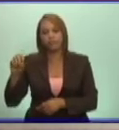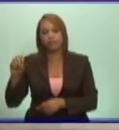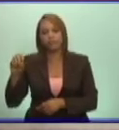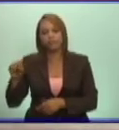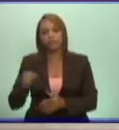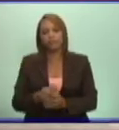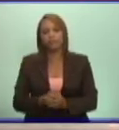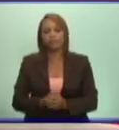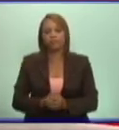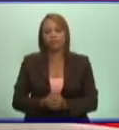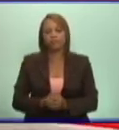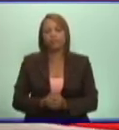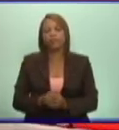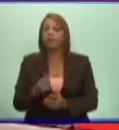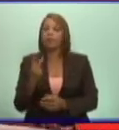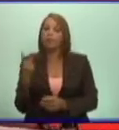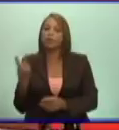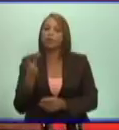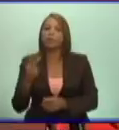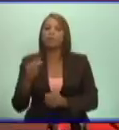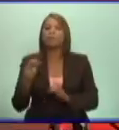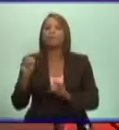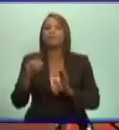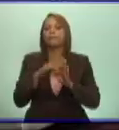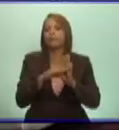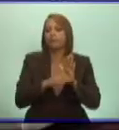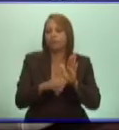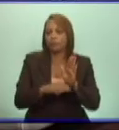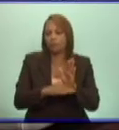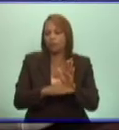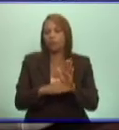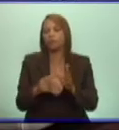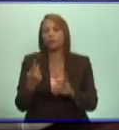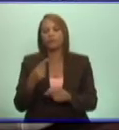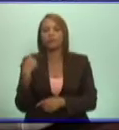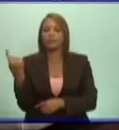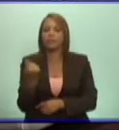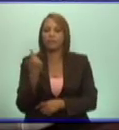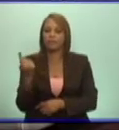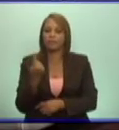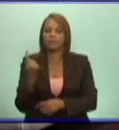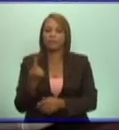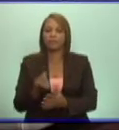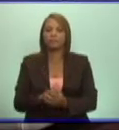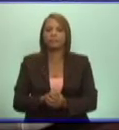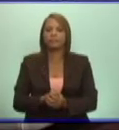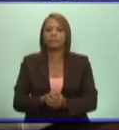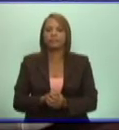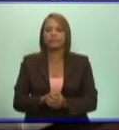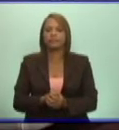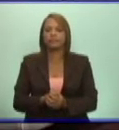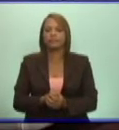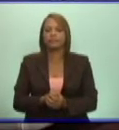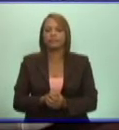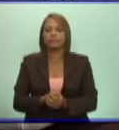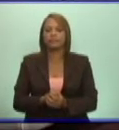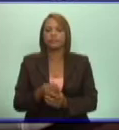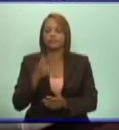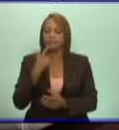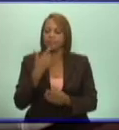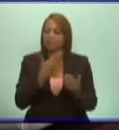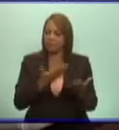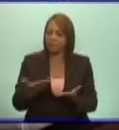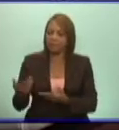también tienen especificidades para cada una de las disciplinas que se integran en la enseñanza primaria. Bienvenidos a los dos,